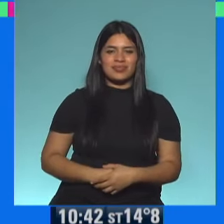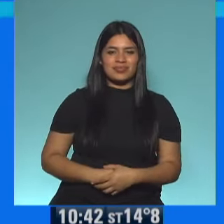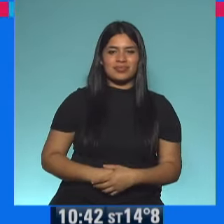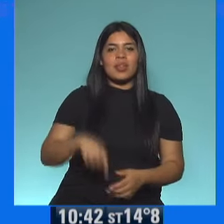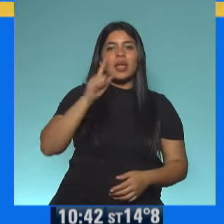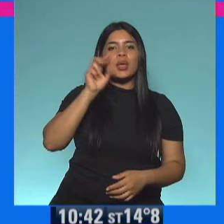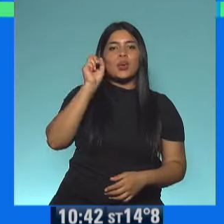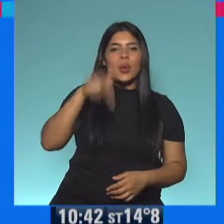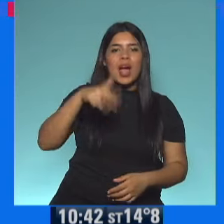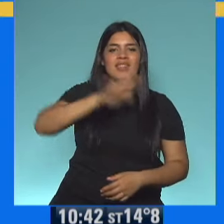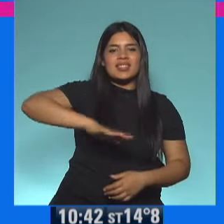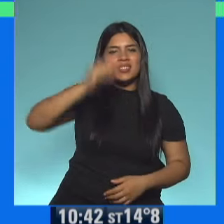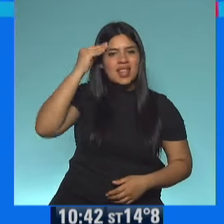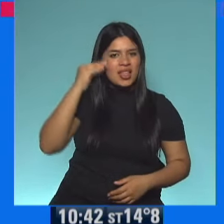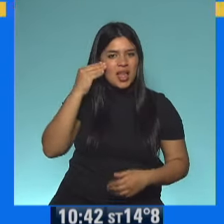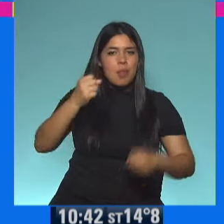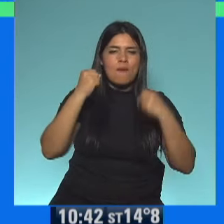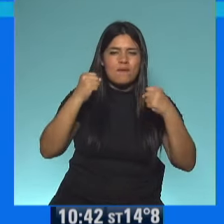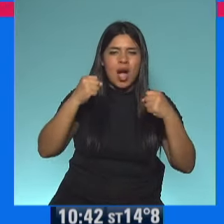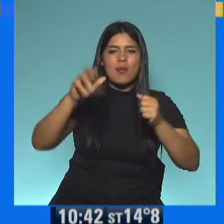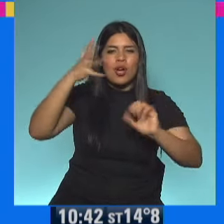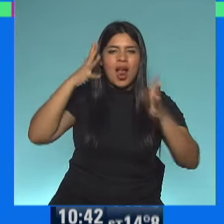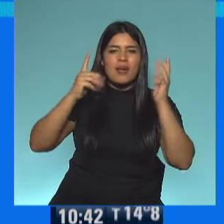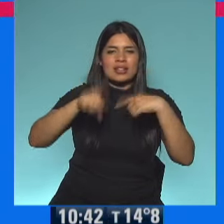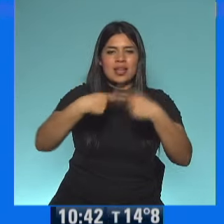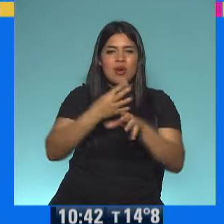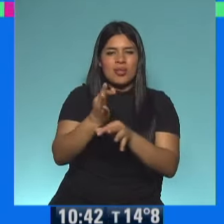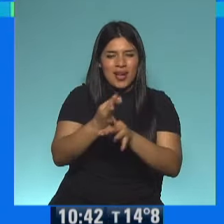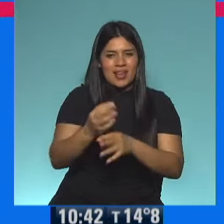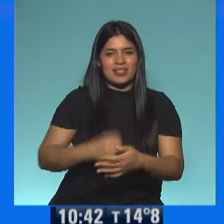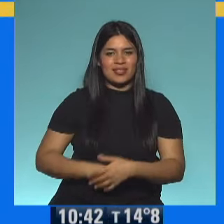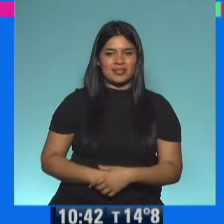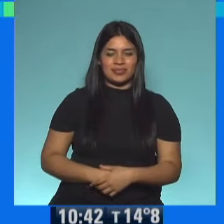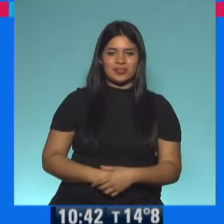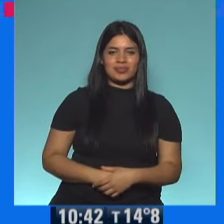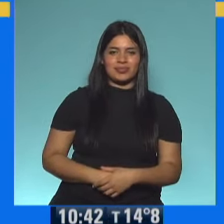Iván de San Telmo, aguanta el carnaval, seguimos educando. Bien.